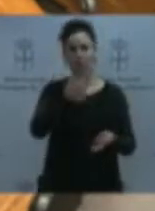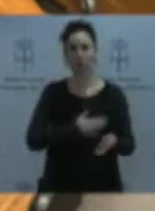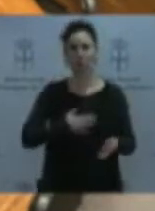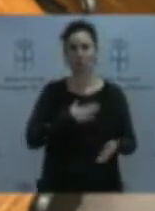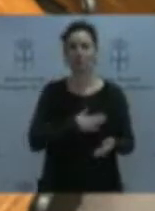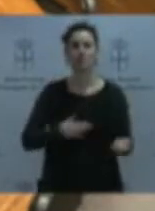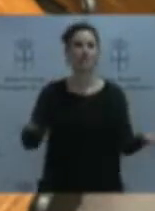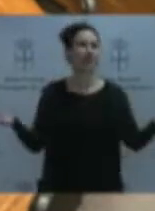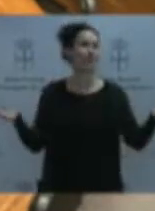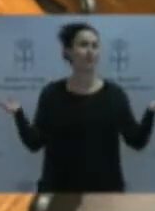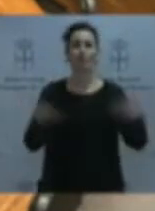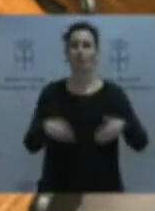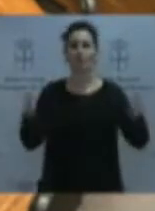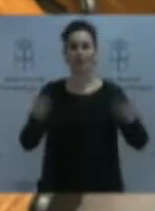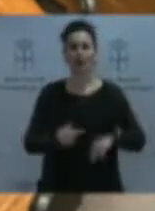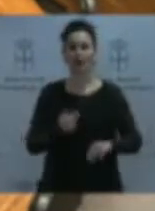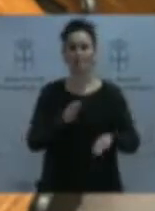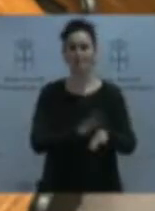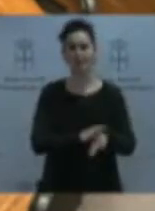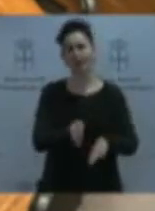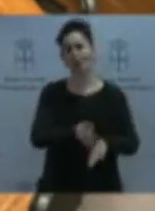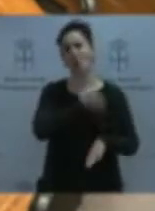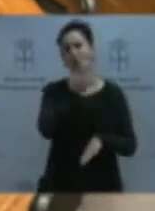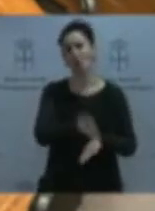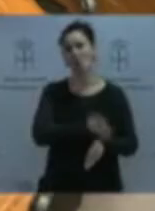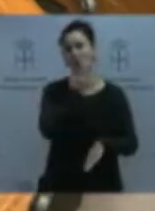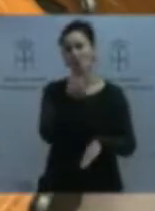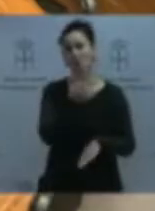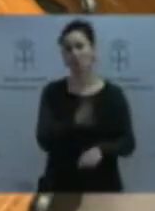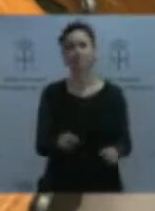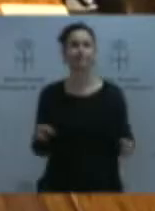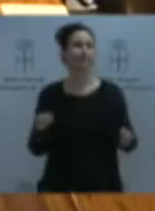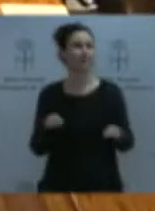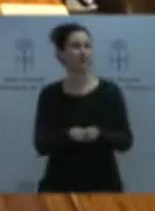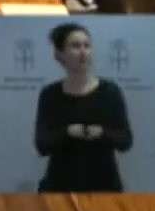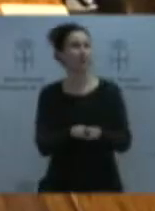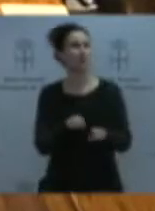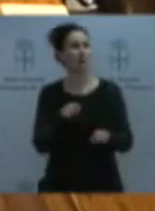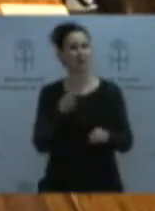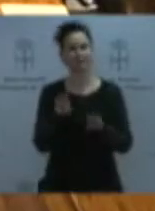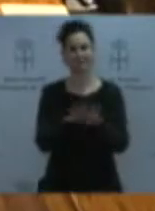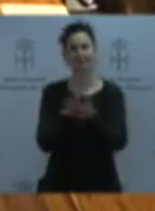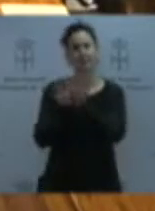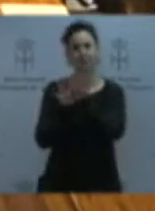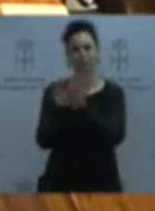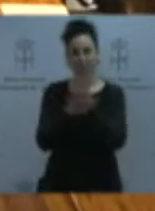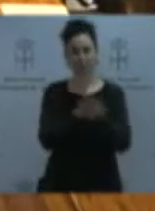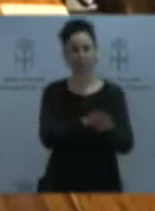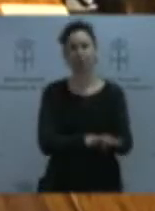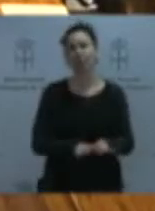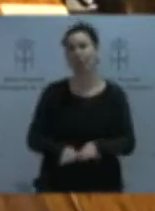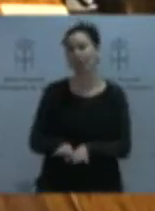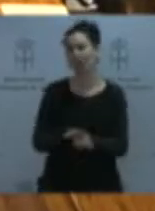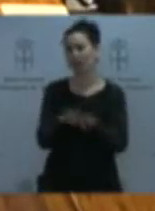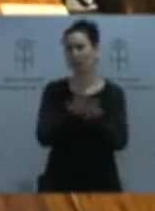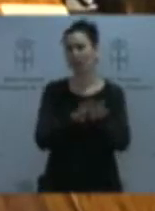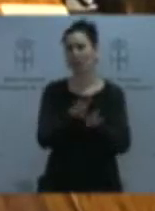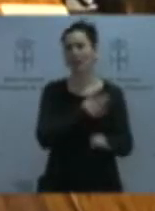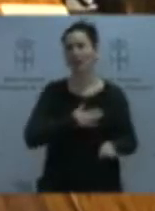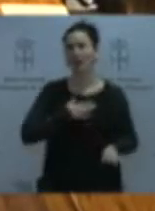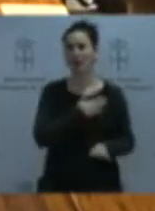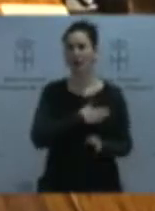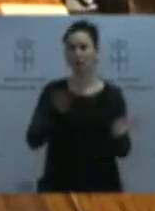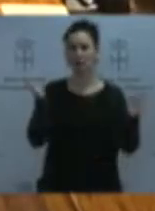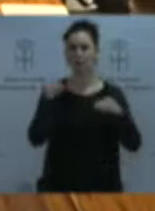estar constantemente sintiendo ese rumor molesto, incómodo, que dificulta concentrarse en la expresión